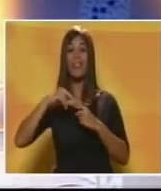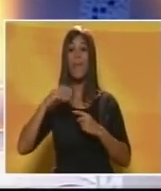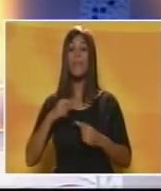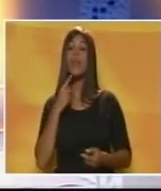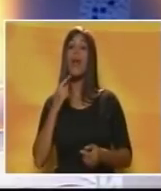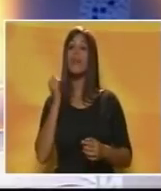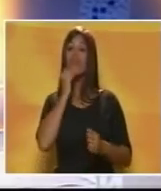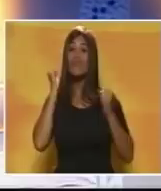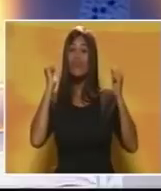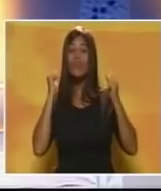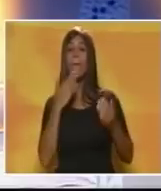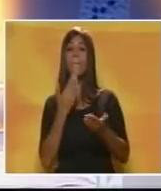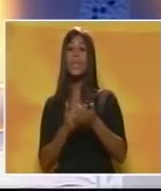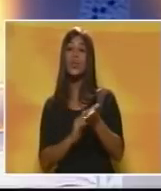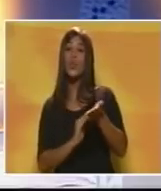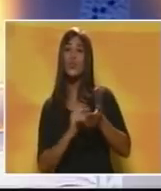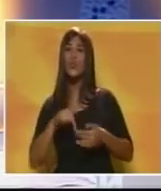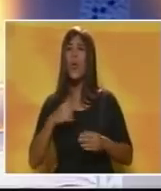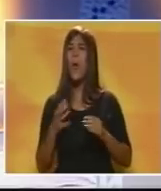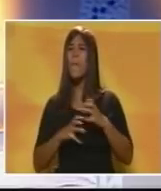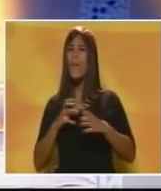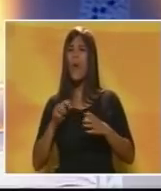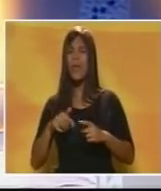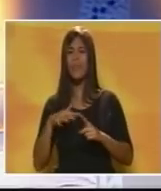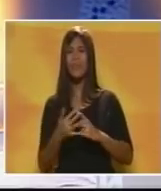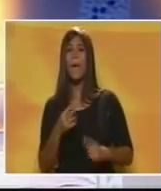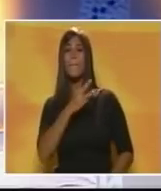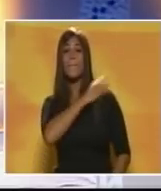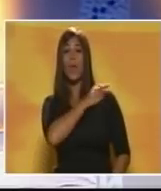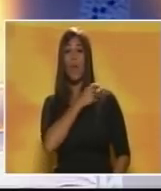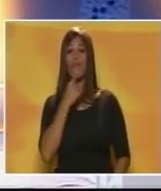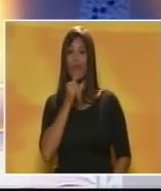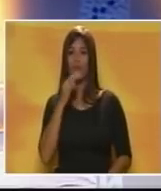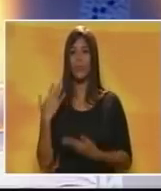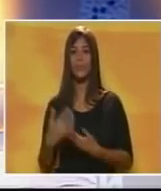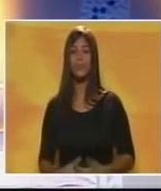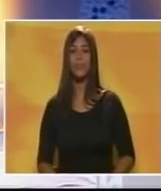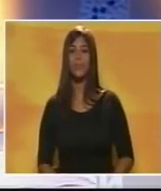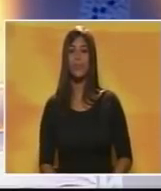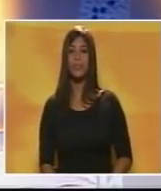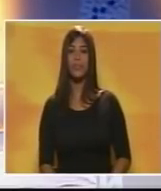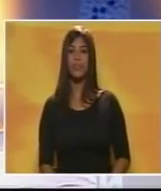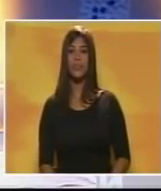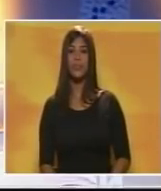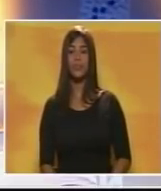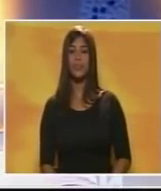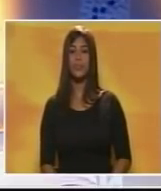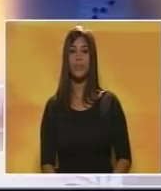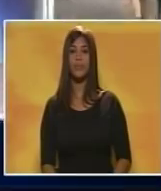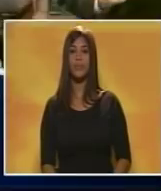exigir soluciones a los principales problemas que afectan al sector. Manuel Covela nos amplía los detalles.